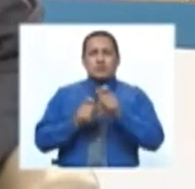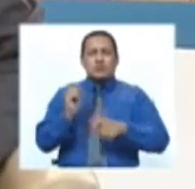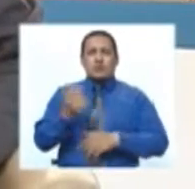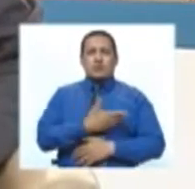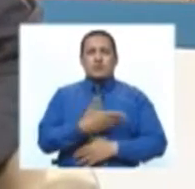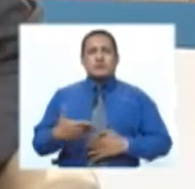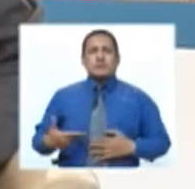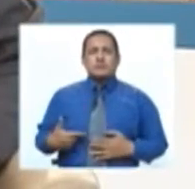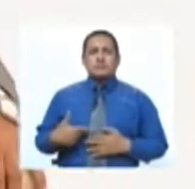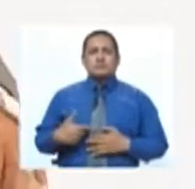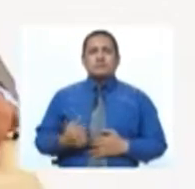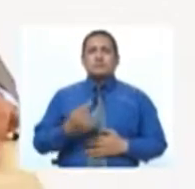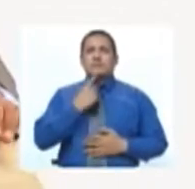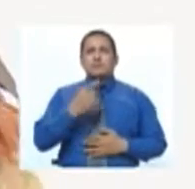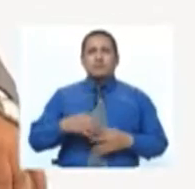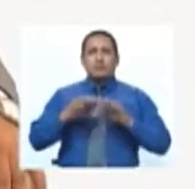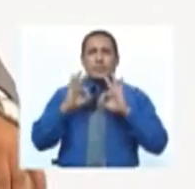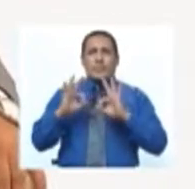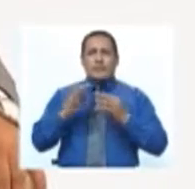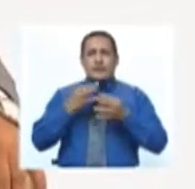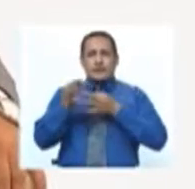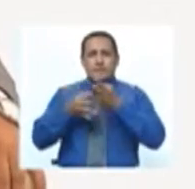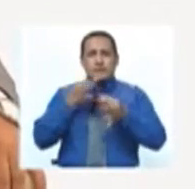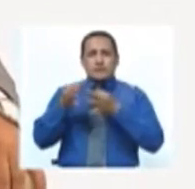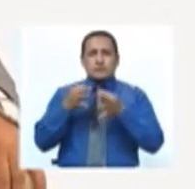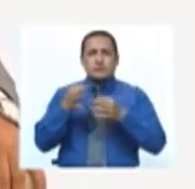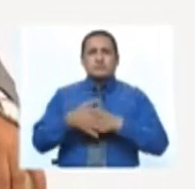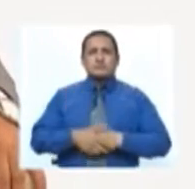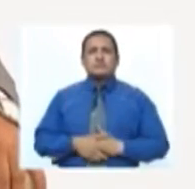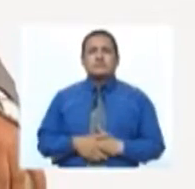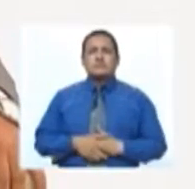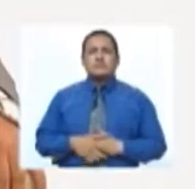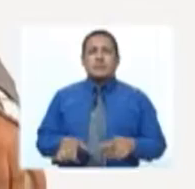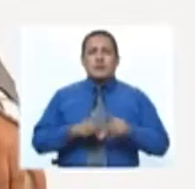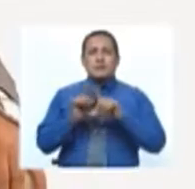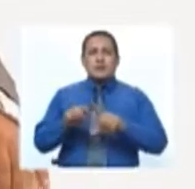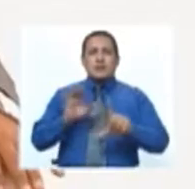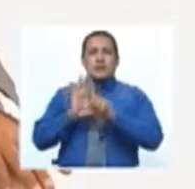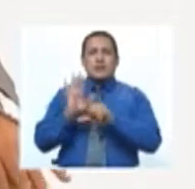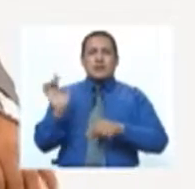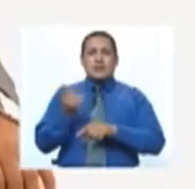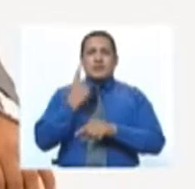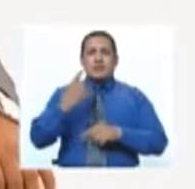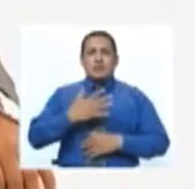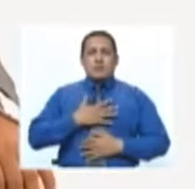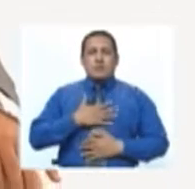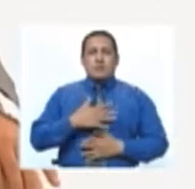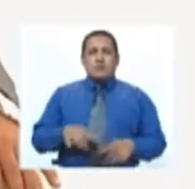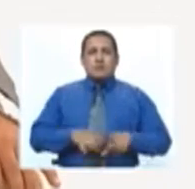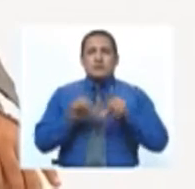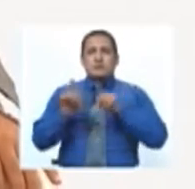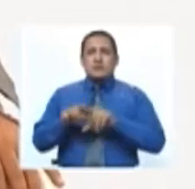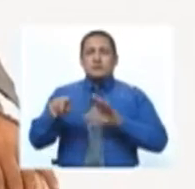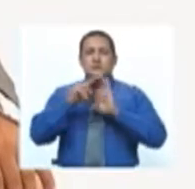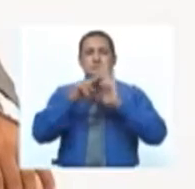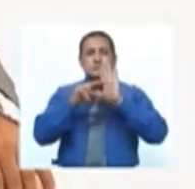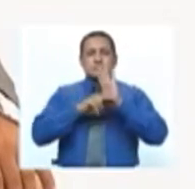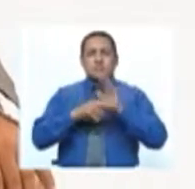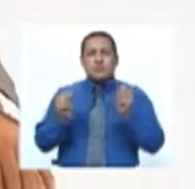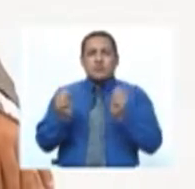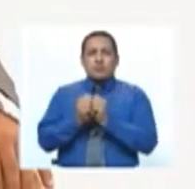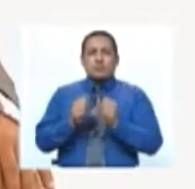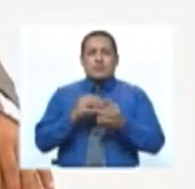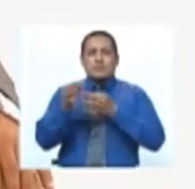funcionarios públicos. Es precisa la acotación. En efecto, la ley del sistema de bienes estatales, así como normas